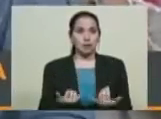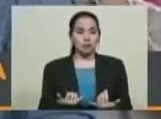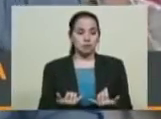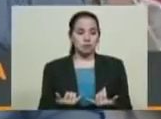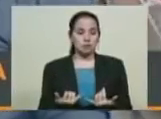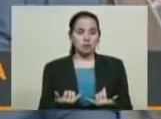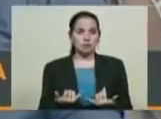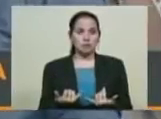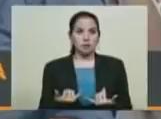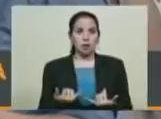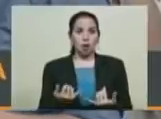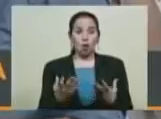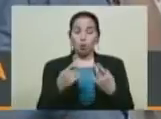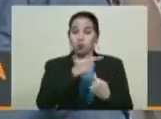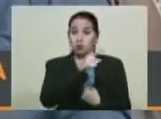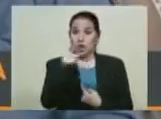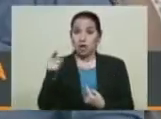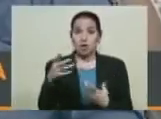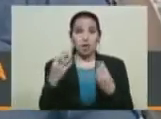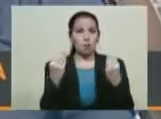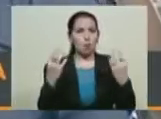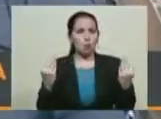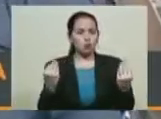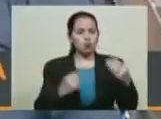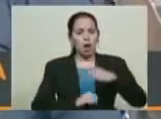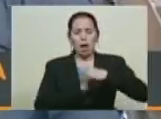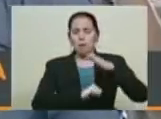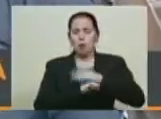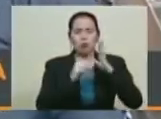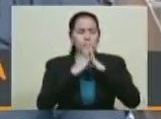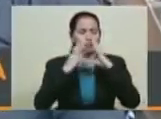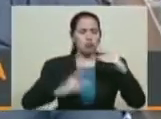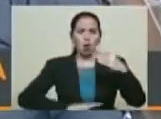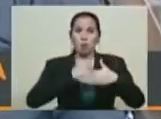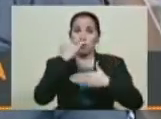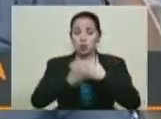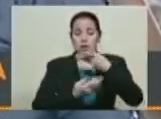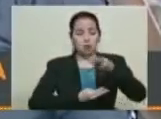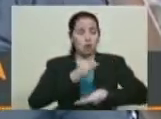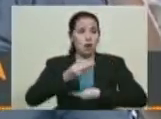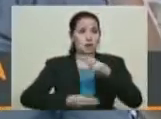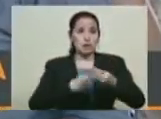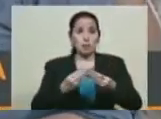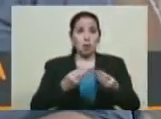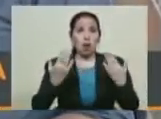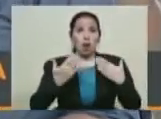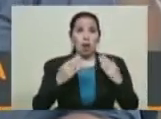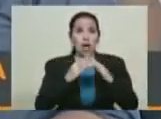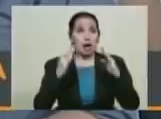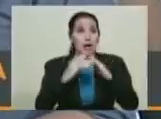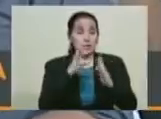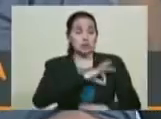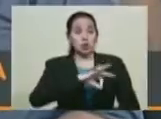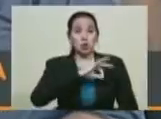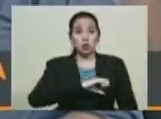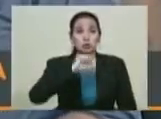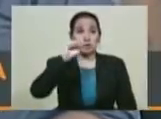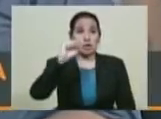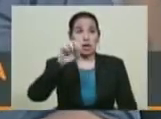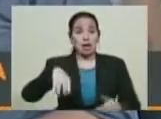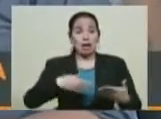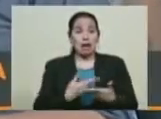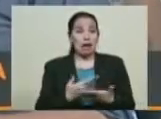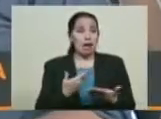Ustedes han dado mucho apoyo a todos los proyectos que ejecutamos, desde la vivienda social de Tiuna, de 20.000